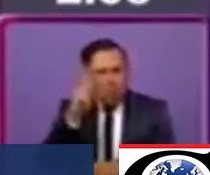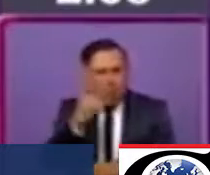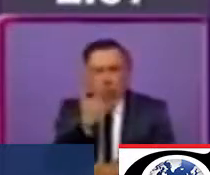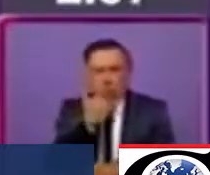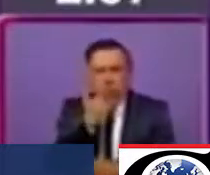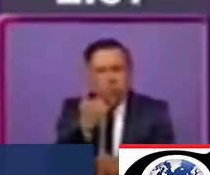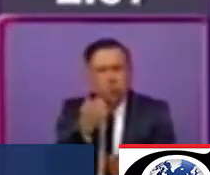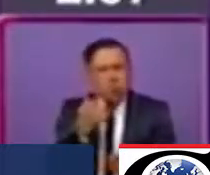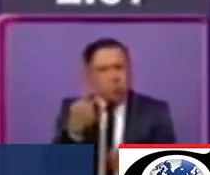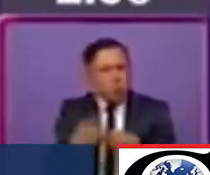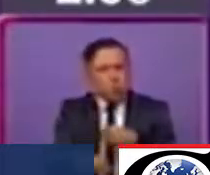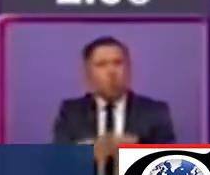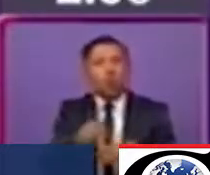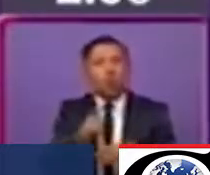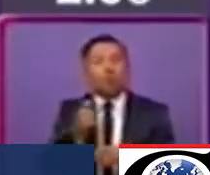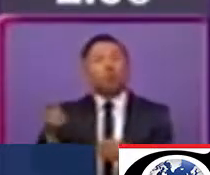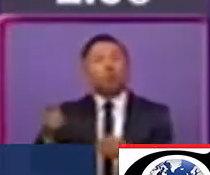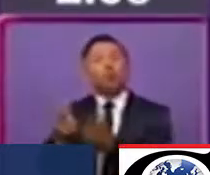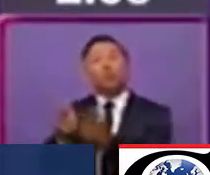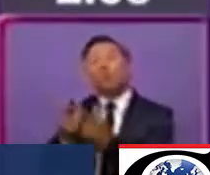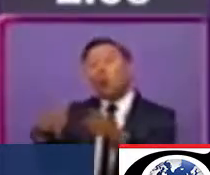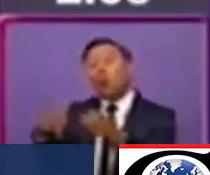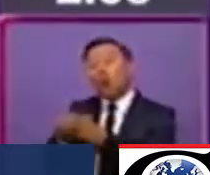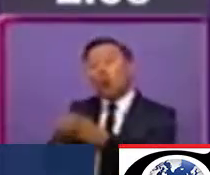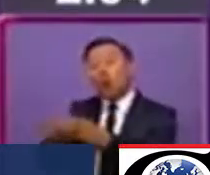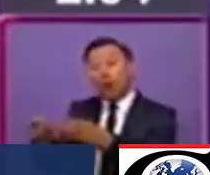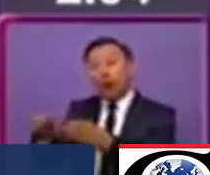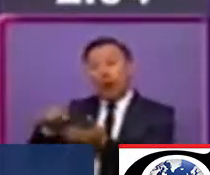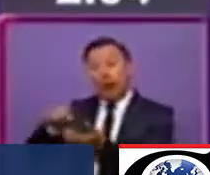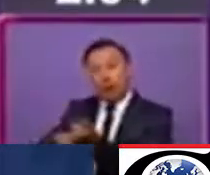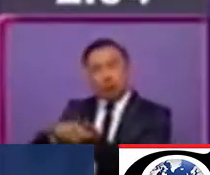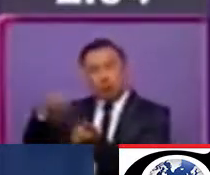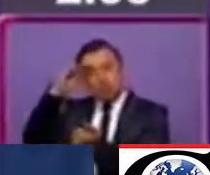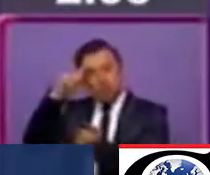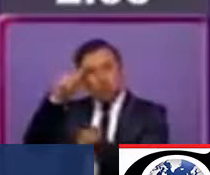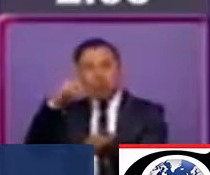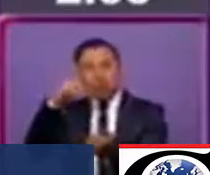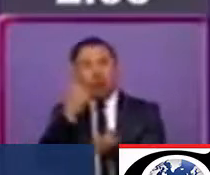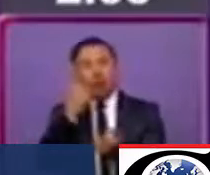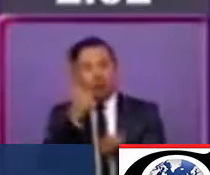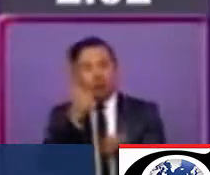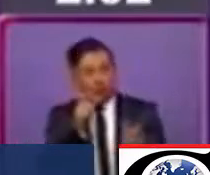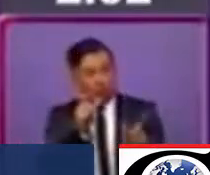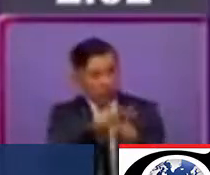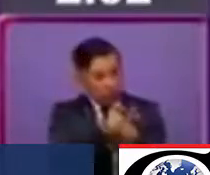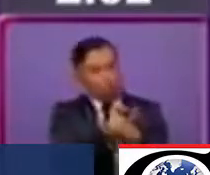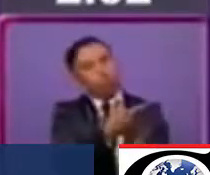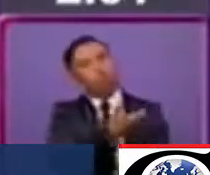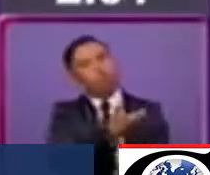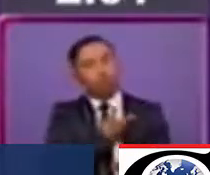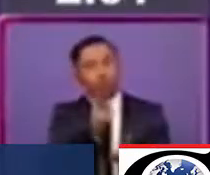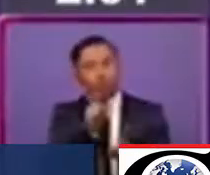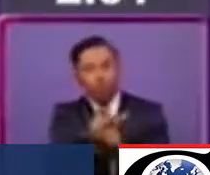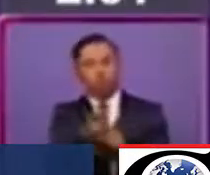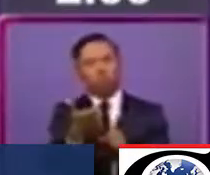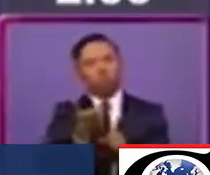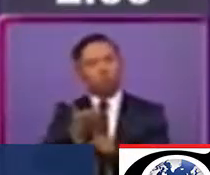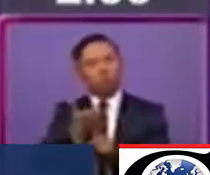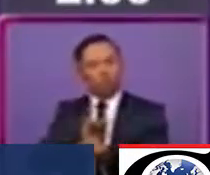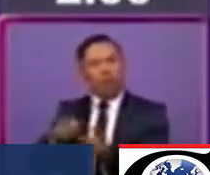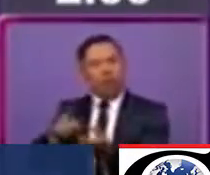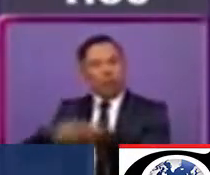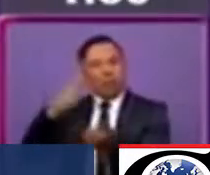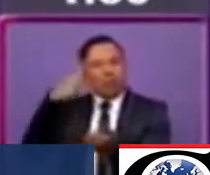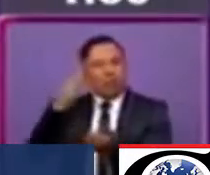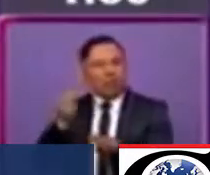sin pena ni gloria, y bueno, Delfina nunca contestó estas acusaciones que le hizo tanto Josefina Vázquez Mota